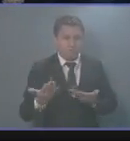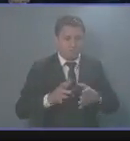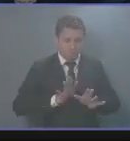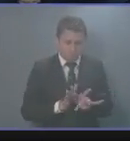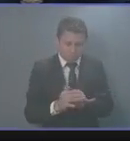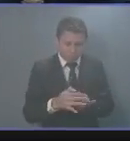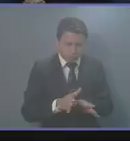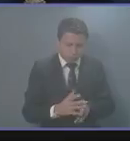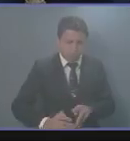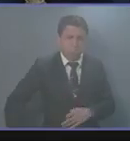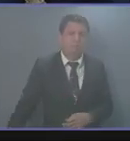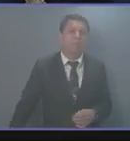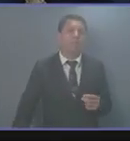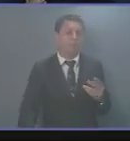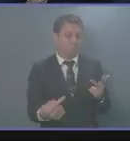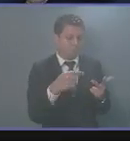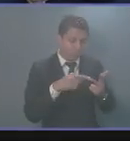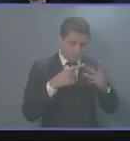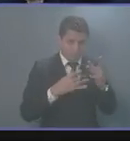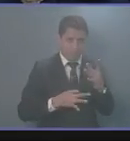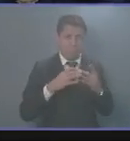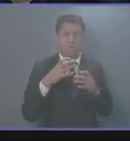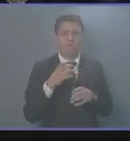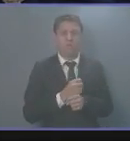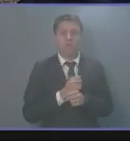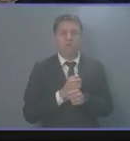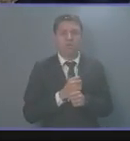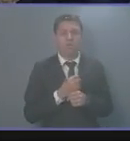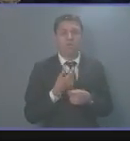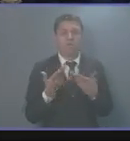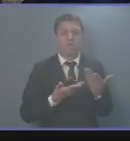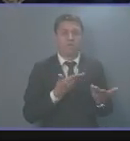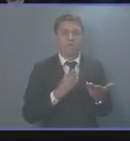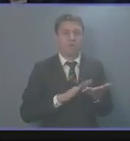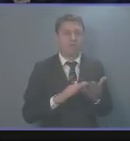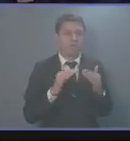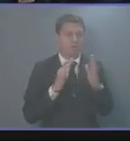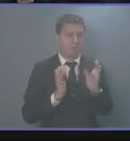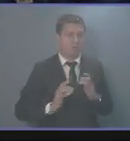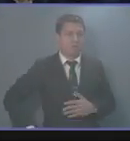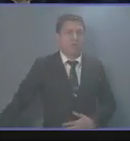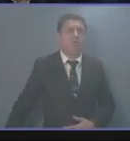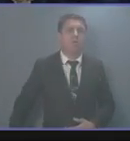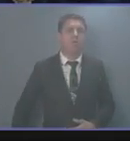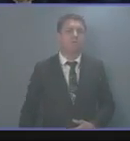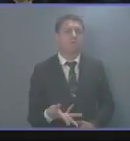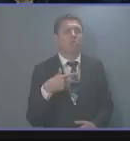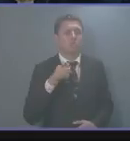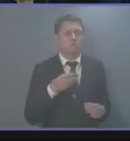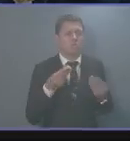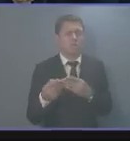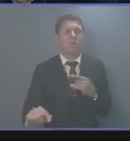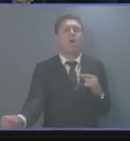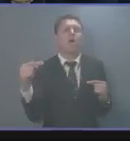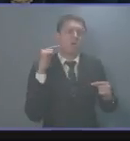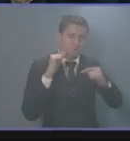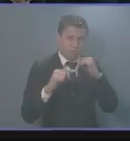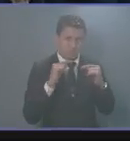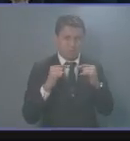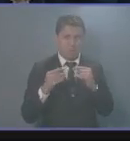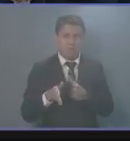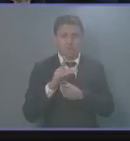la ley de garantías mobiliarias y sobre todo logramos darle autonomía a la DIGESTI,